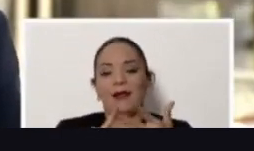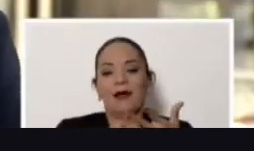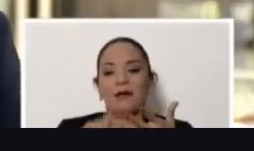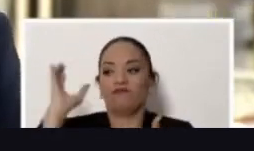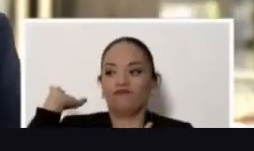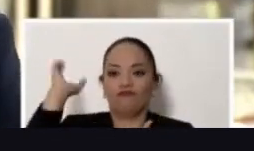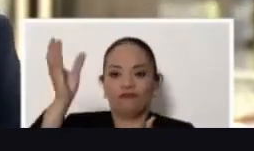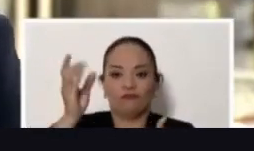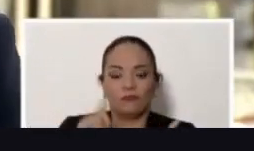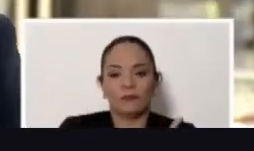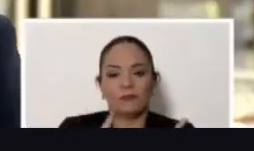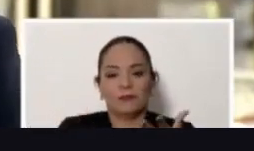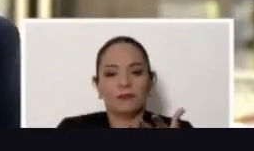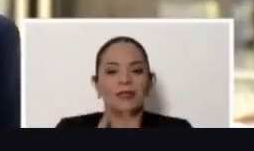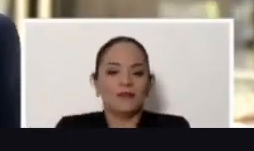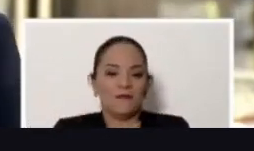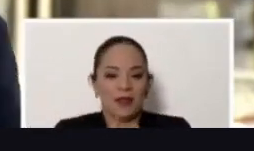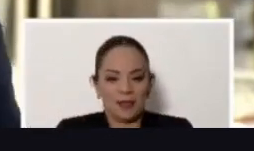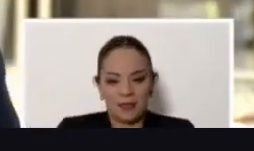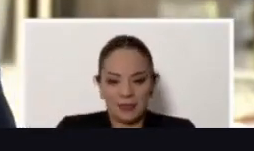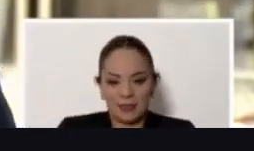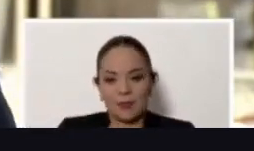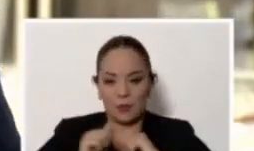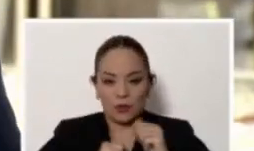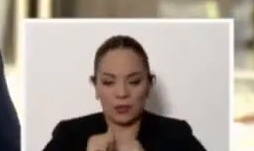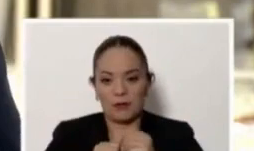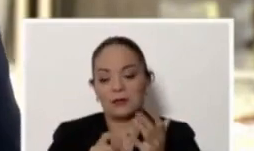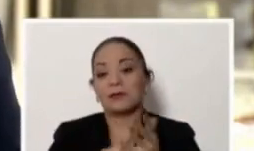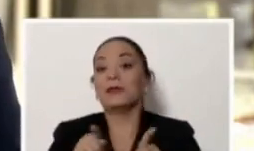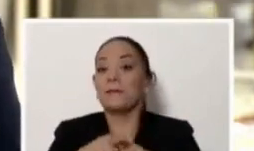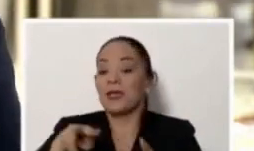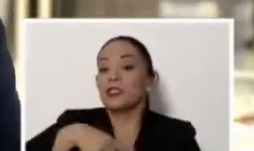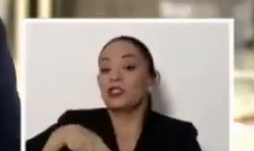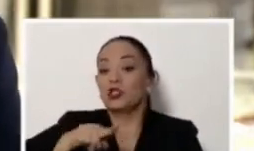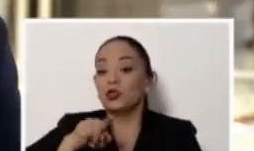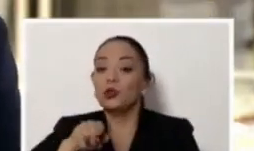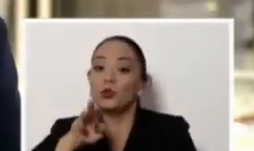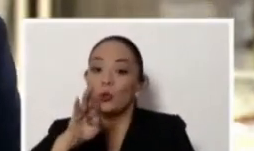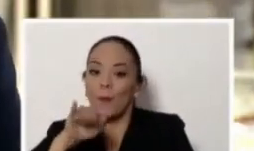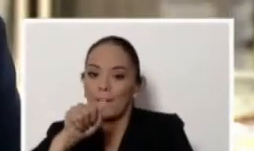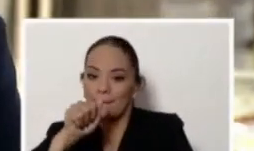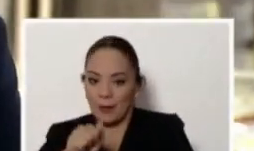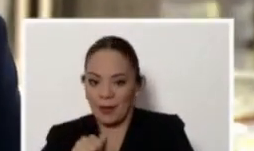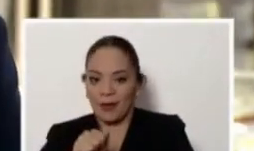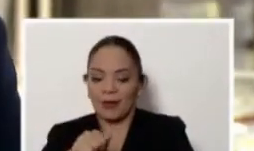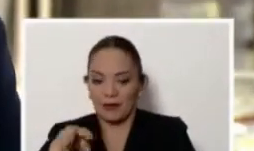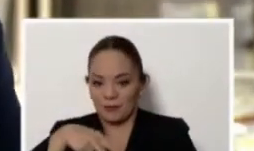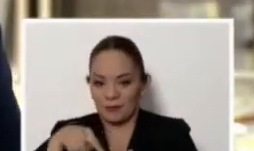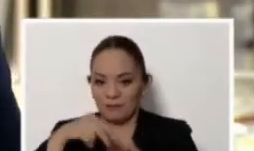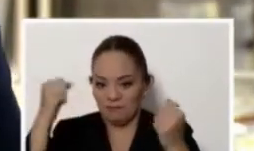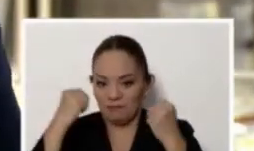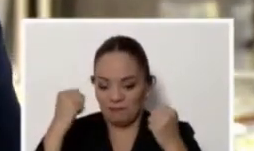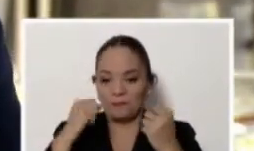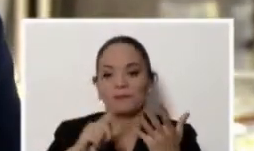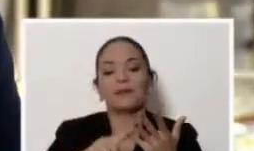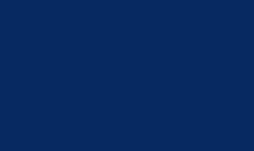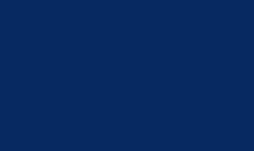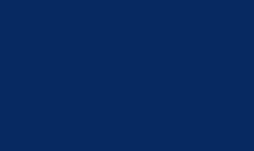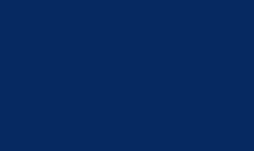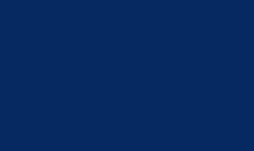balonmano y otras actividades deportivas y recreativas como zumba y actividades para personas adulto